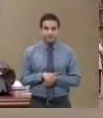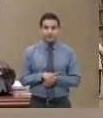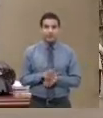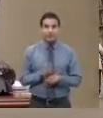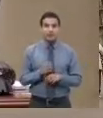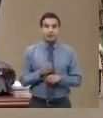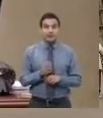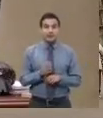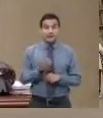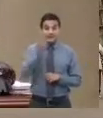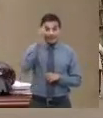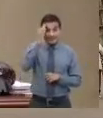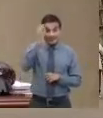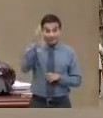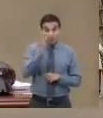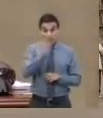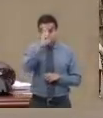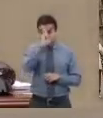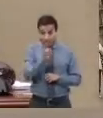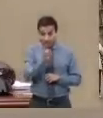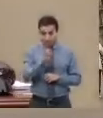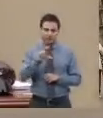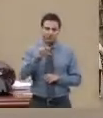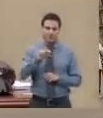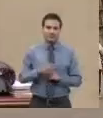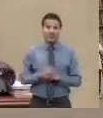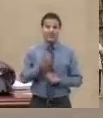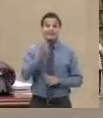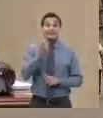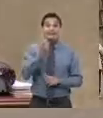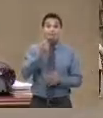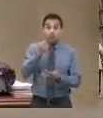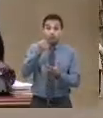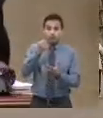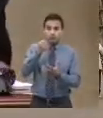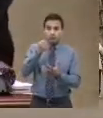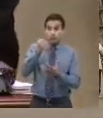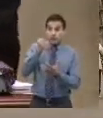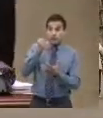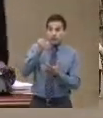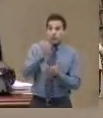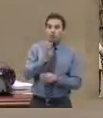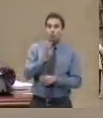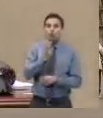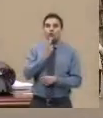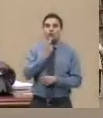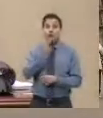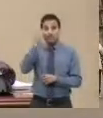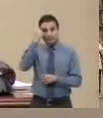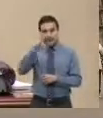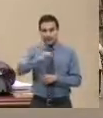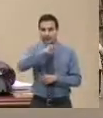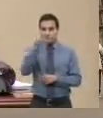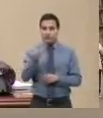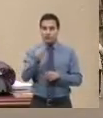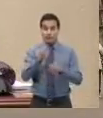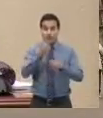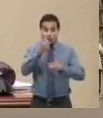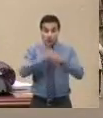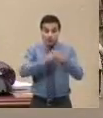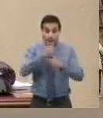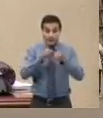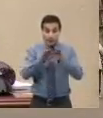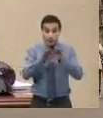veda, es aplicar recurso que le pega directamente a la equidad en la contienda electoral. Y esa aplicación